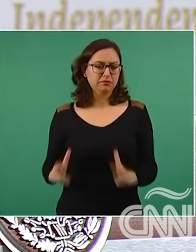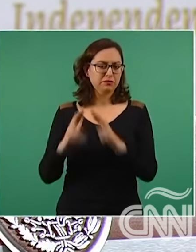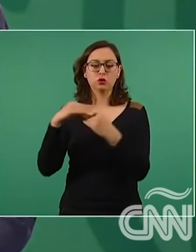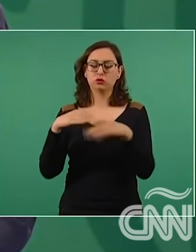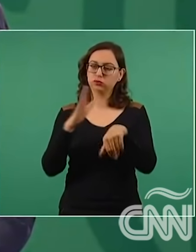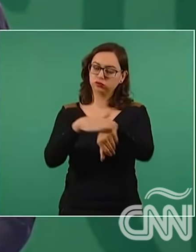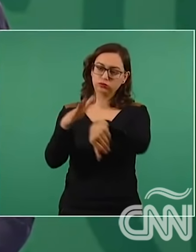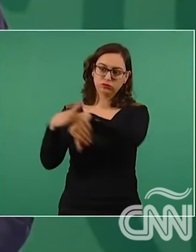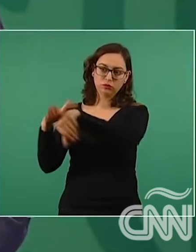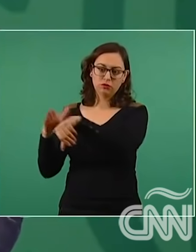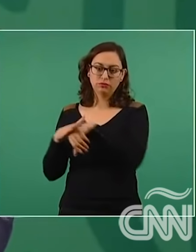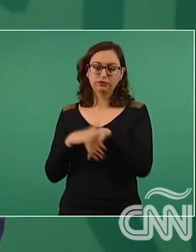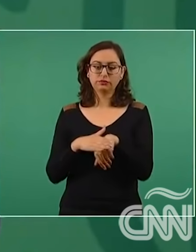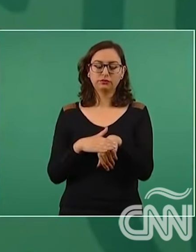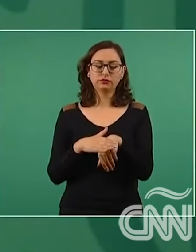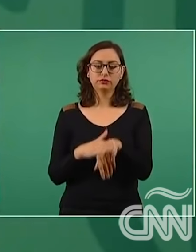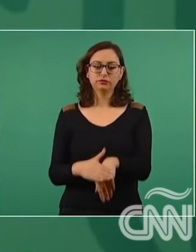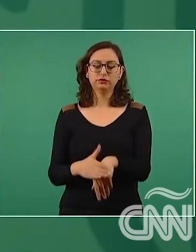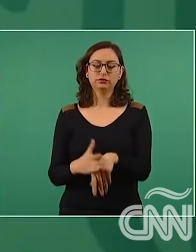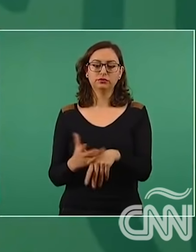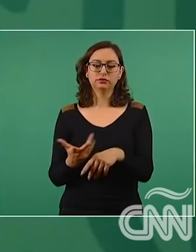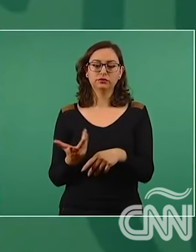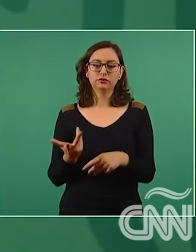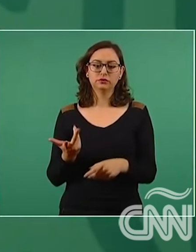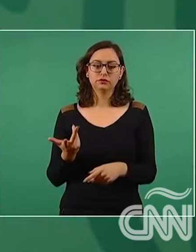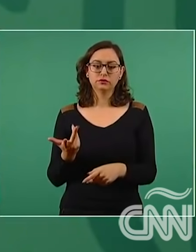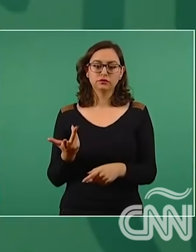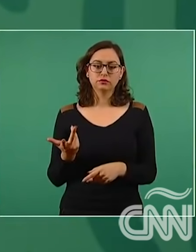todos, a que